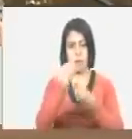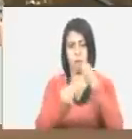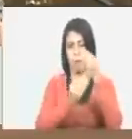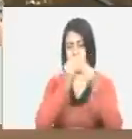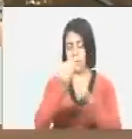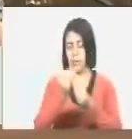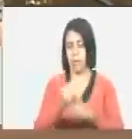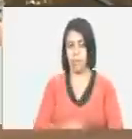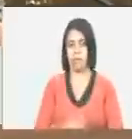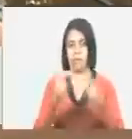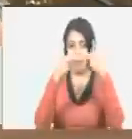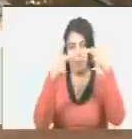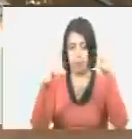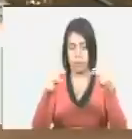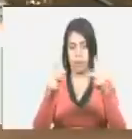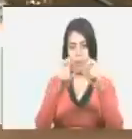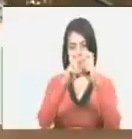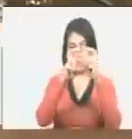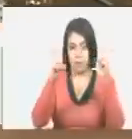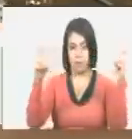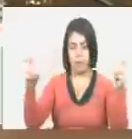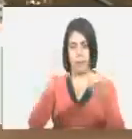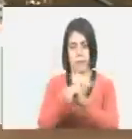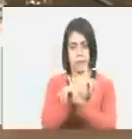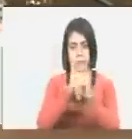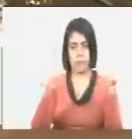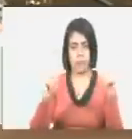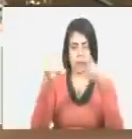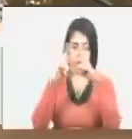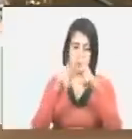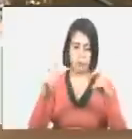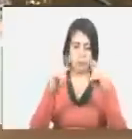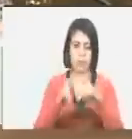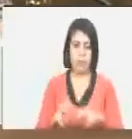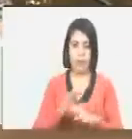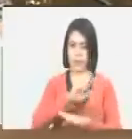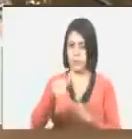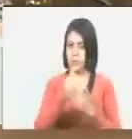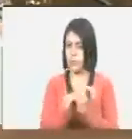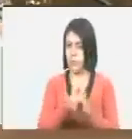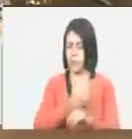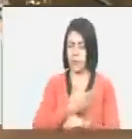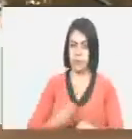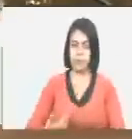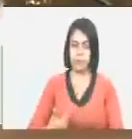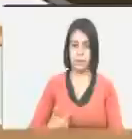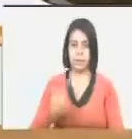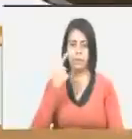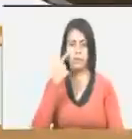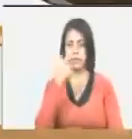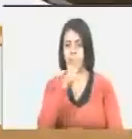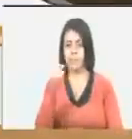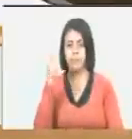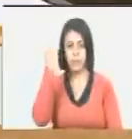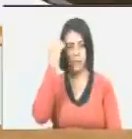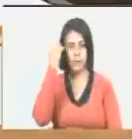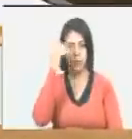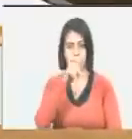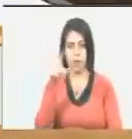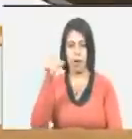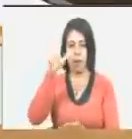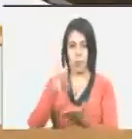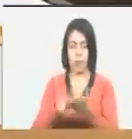de la siguiente manera. Epígrafe, conclusión de la investigación. Es todo, señor presidente. En consideración el